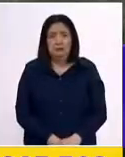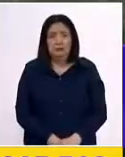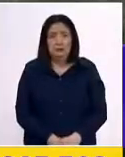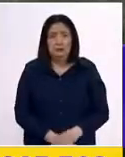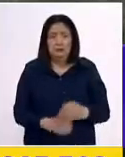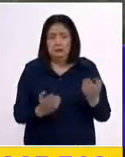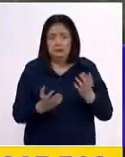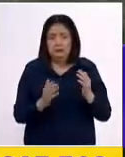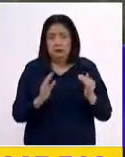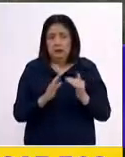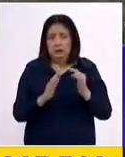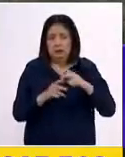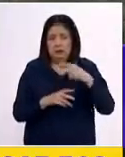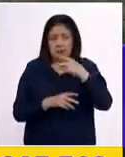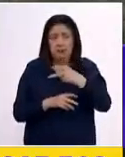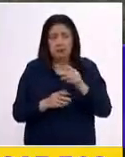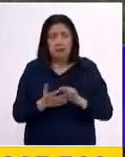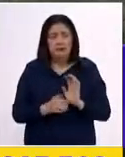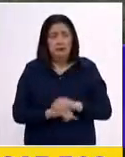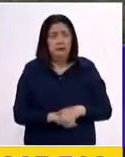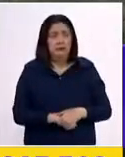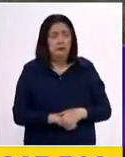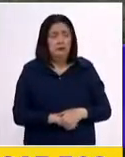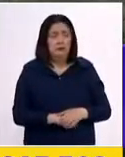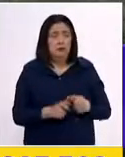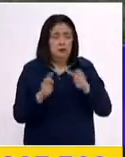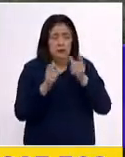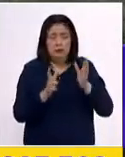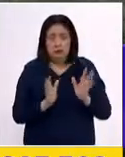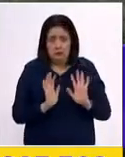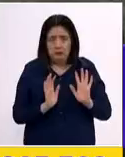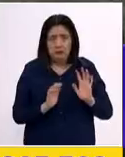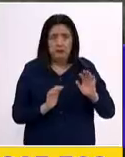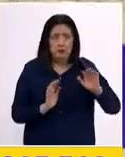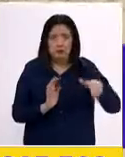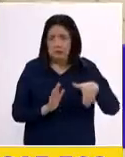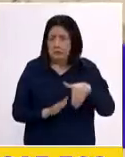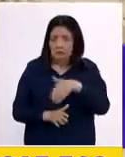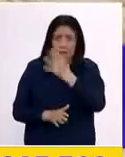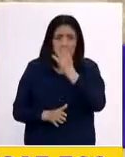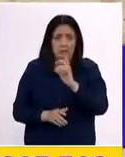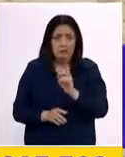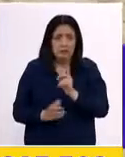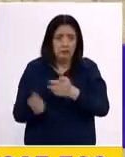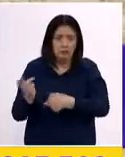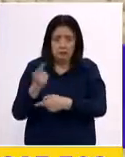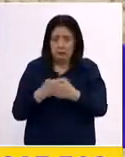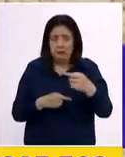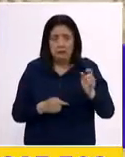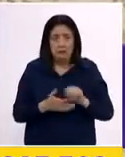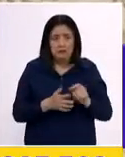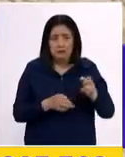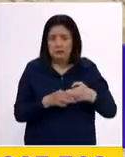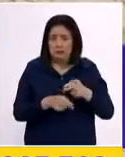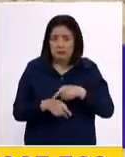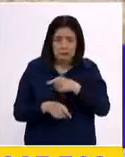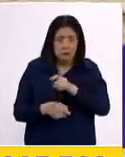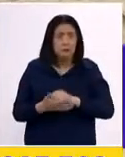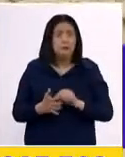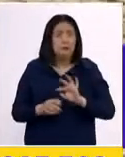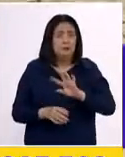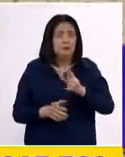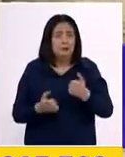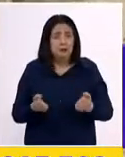una casa vecina. El guardián ese día se fue allá y no vino. En ese mismo rato se llevaron la